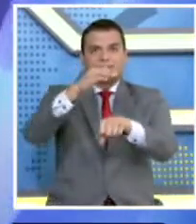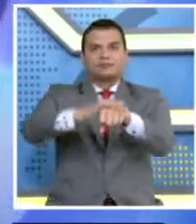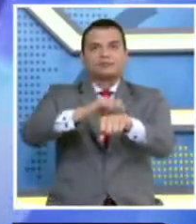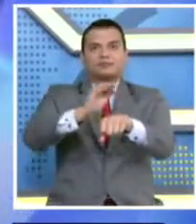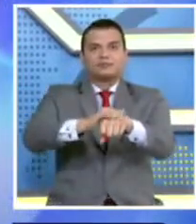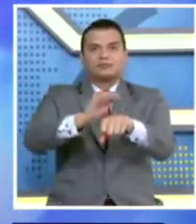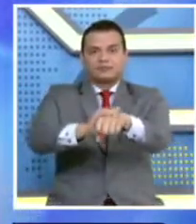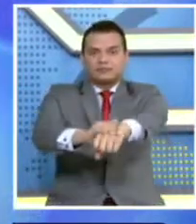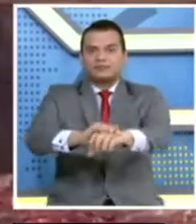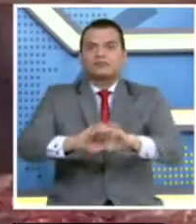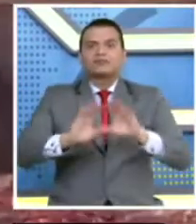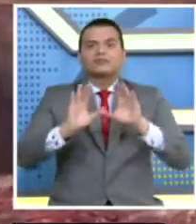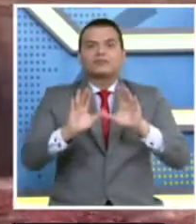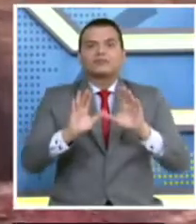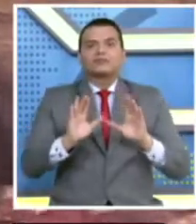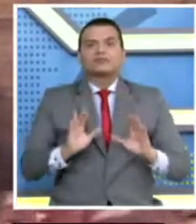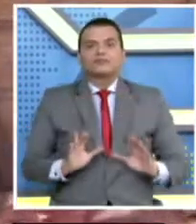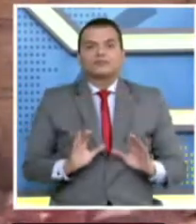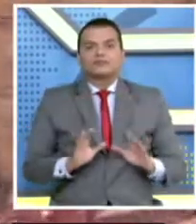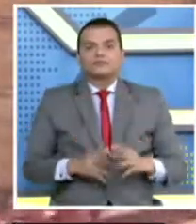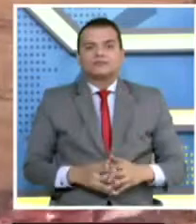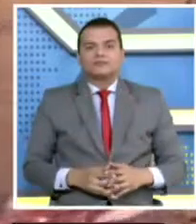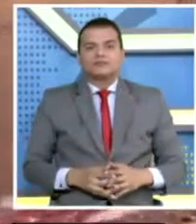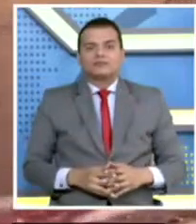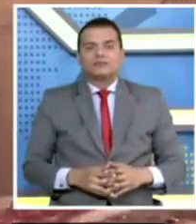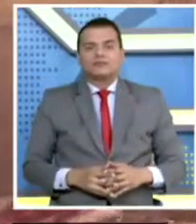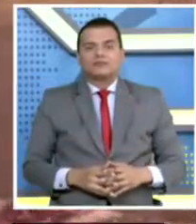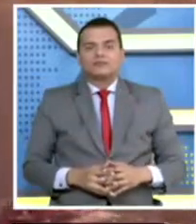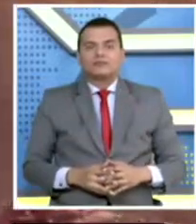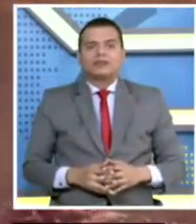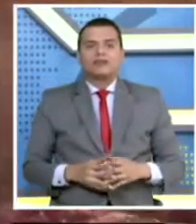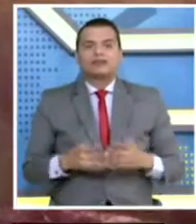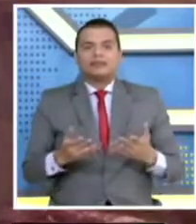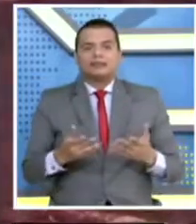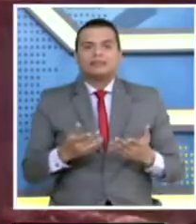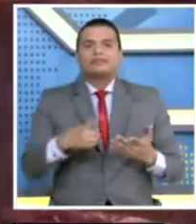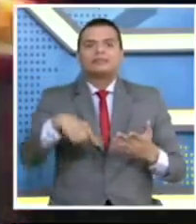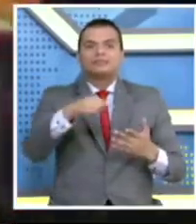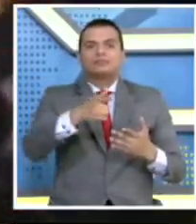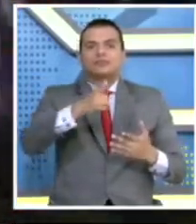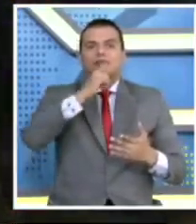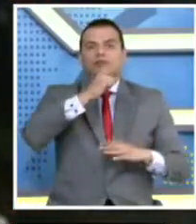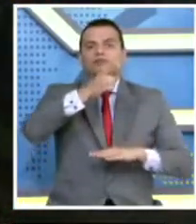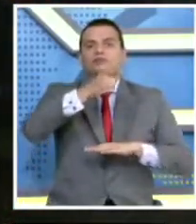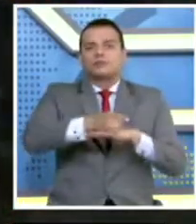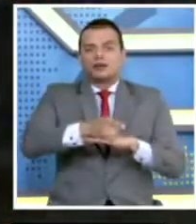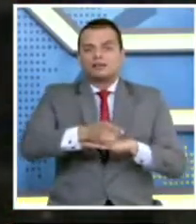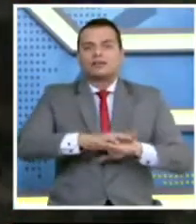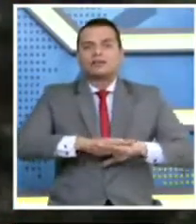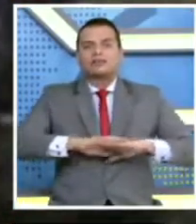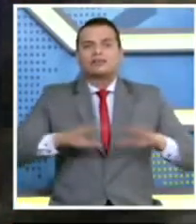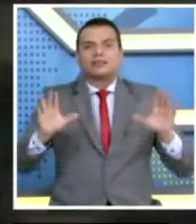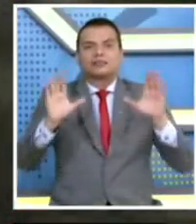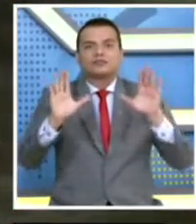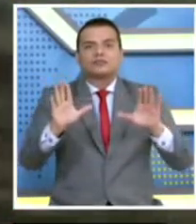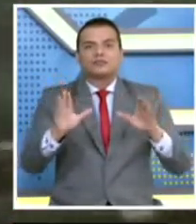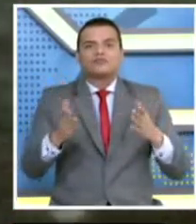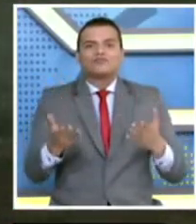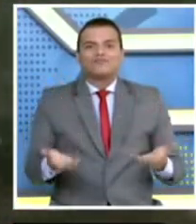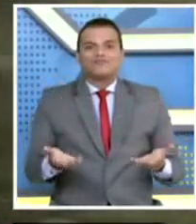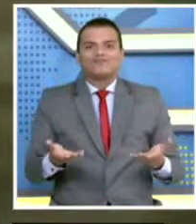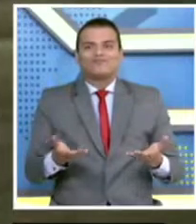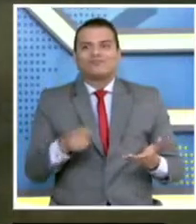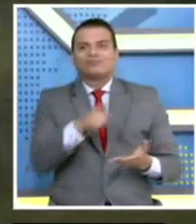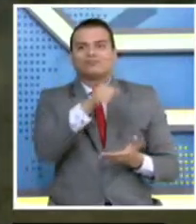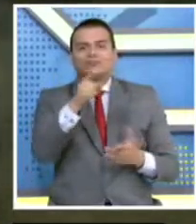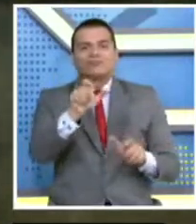seguridad durante los próximos tres fines de semana con puente festivo. Esto debido a los brotes de indisciplina que se han generado en algunos sectores de Cali donde